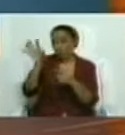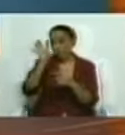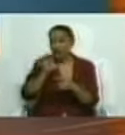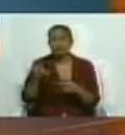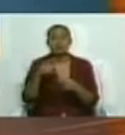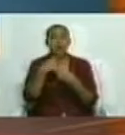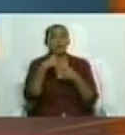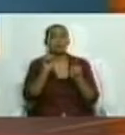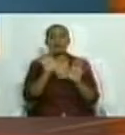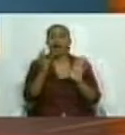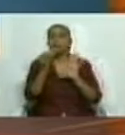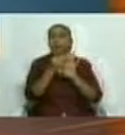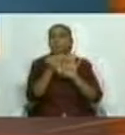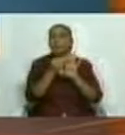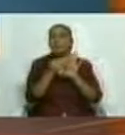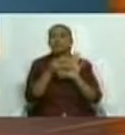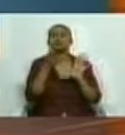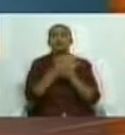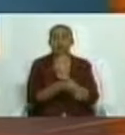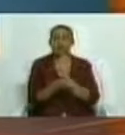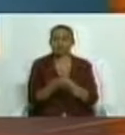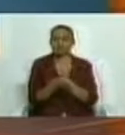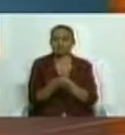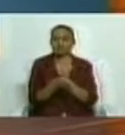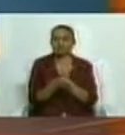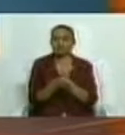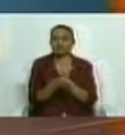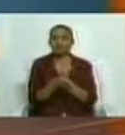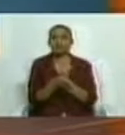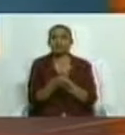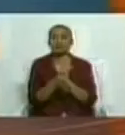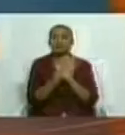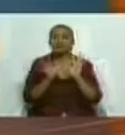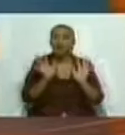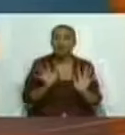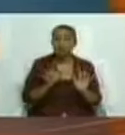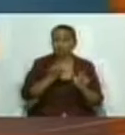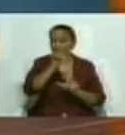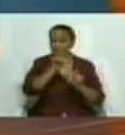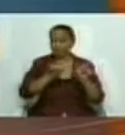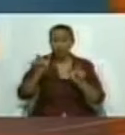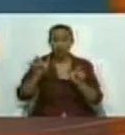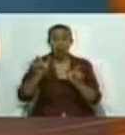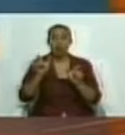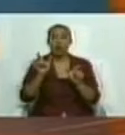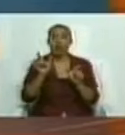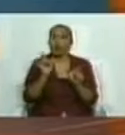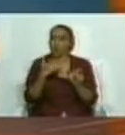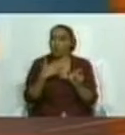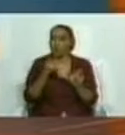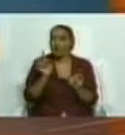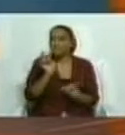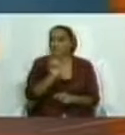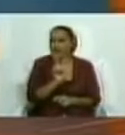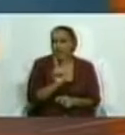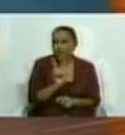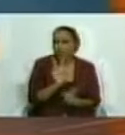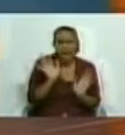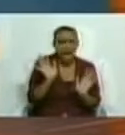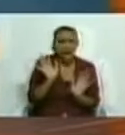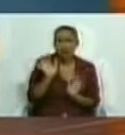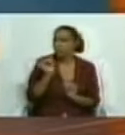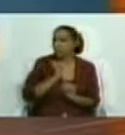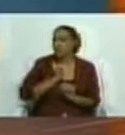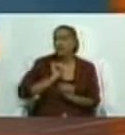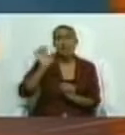que participan venezolan en otros países no implica que esta formen parte del tren de aragua se ha sobredimensionado y se ha asignado un